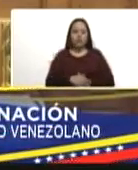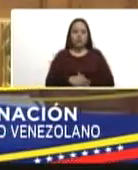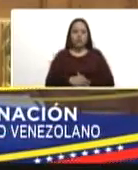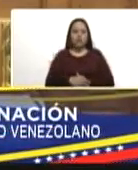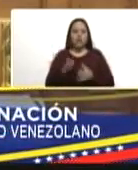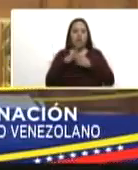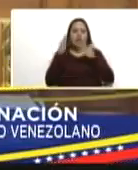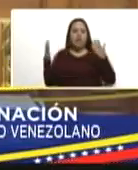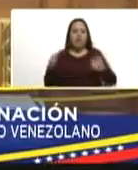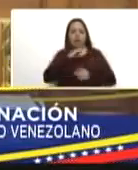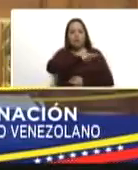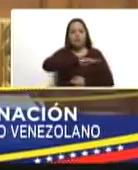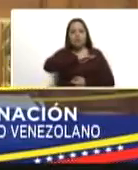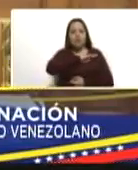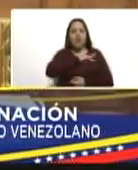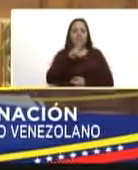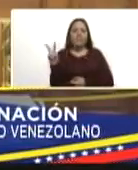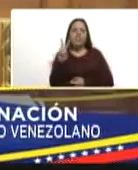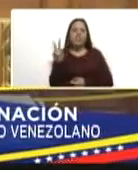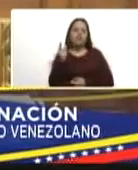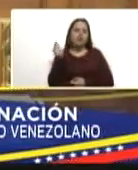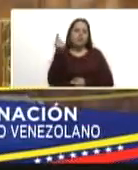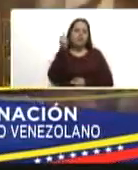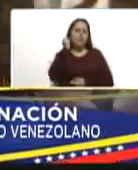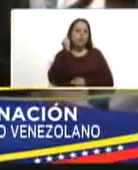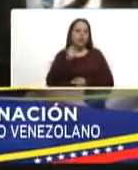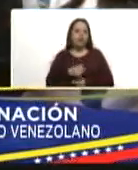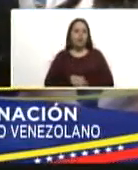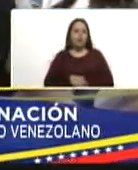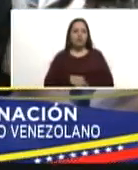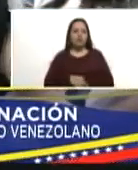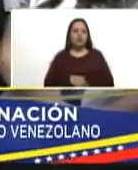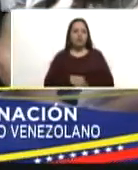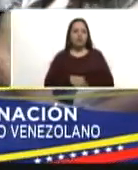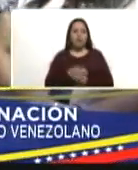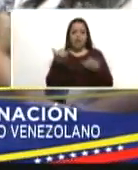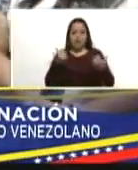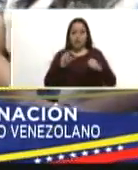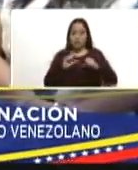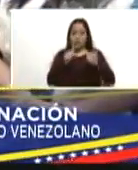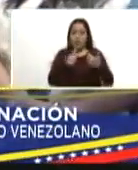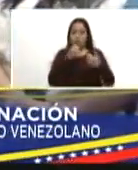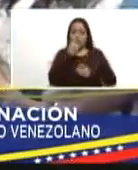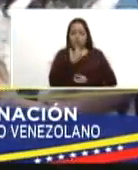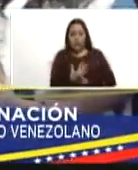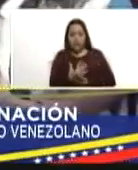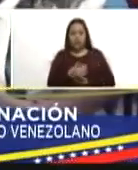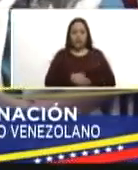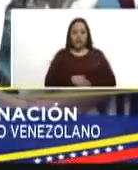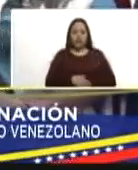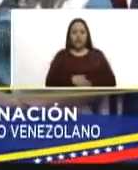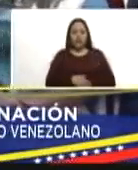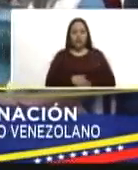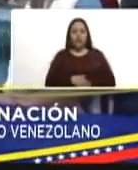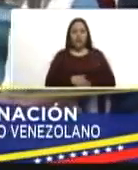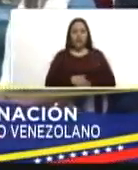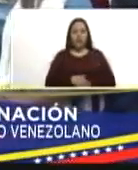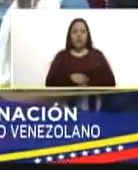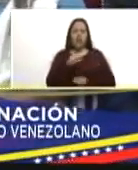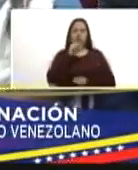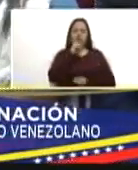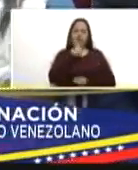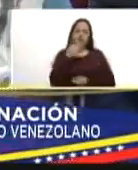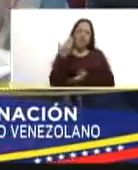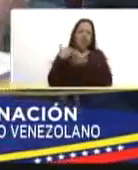gran misión Venezuela mujer que bueno ha arrancado muy bien mientras los viejos